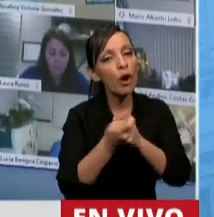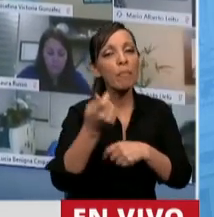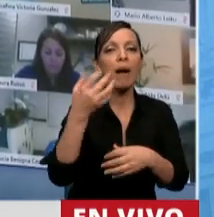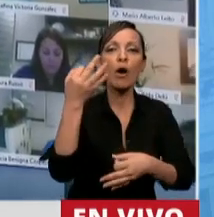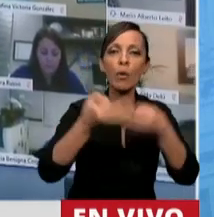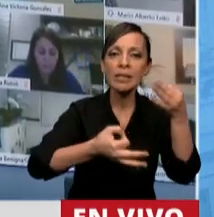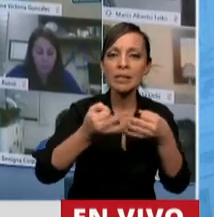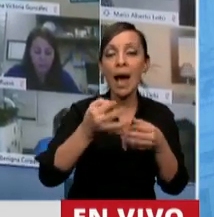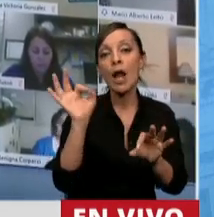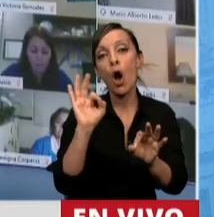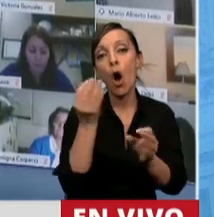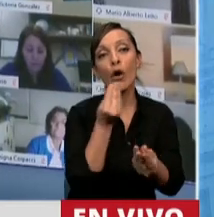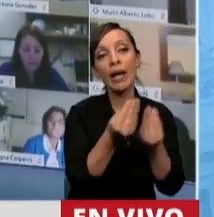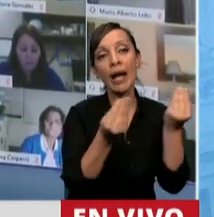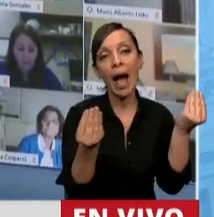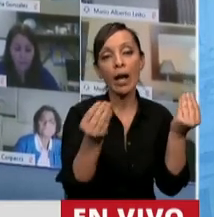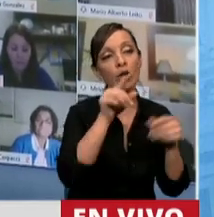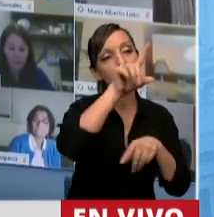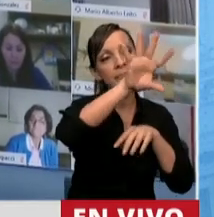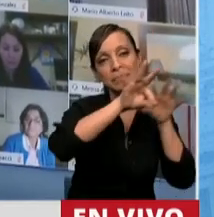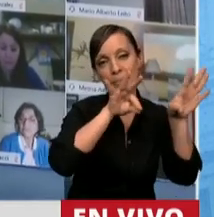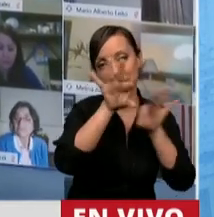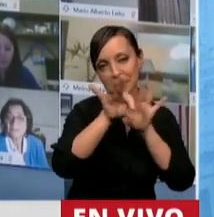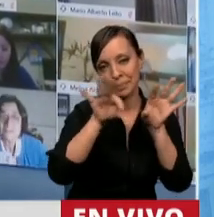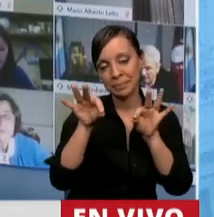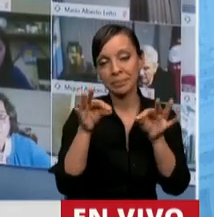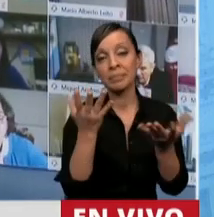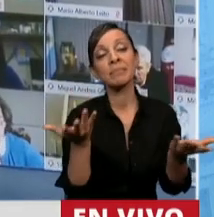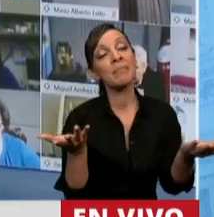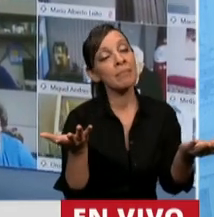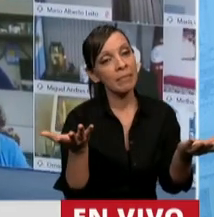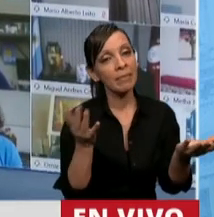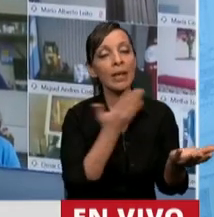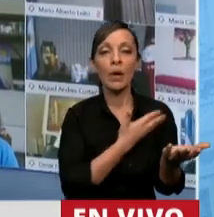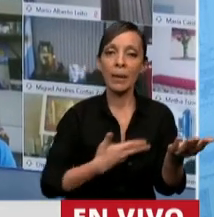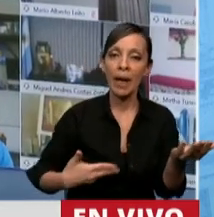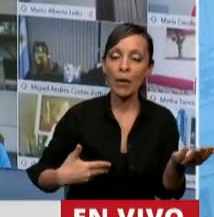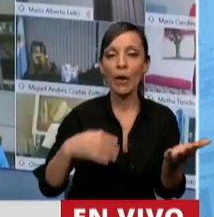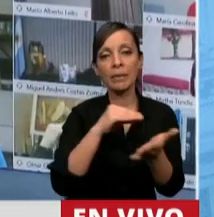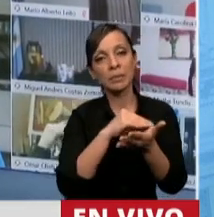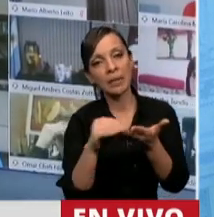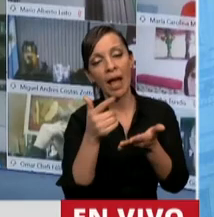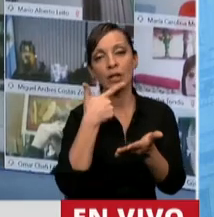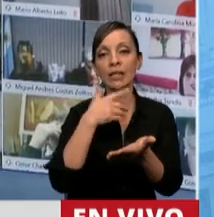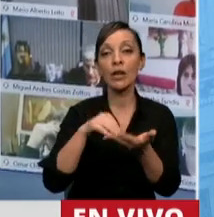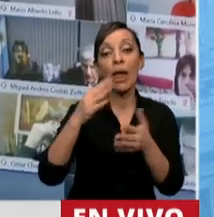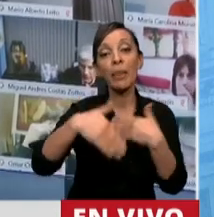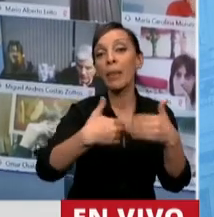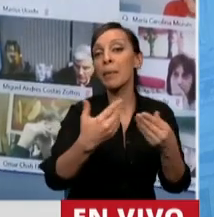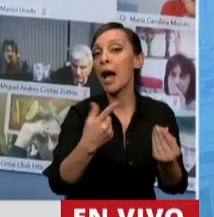los cargos que se repartan en la justicia, políticos, gobernadores, senadores y diputados, y que después vaya a saber qué